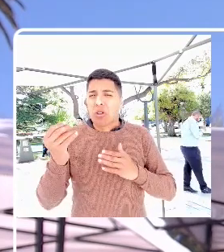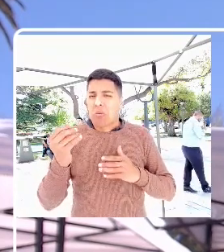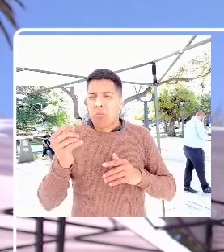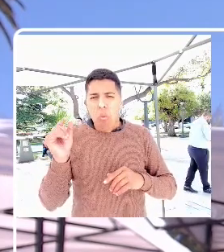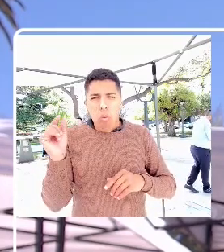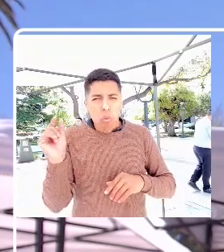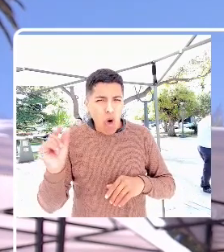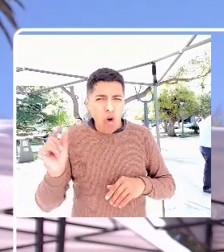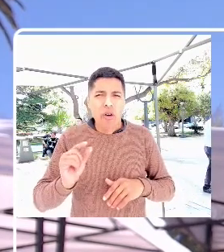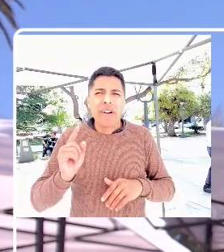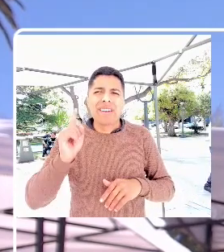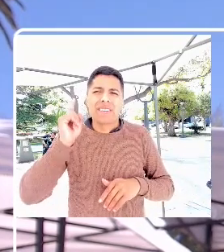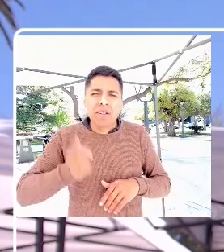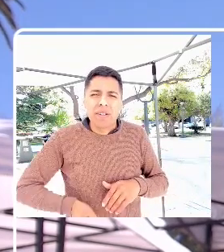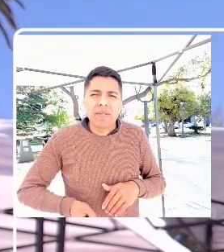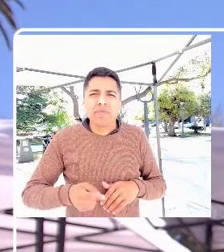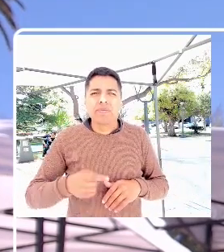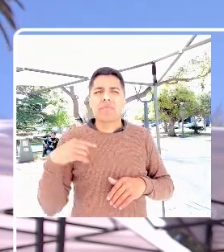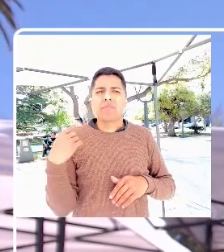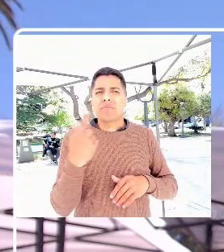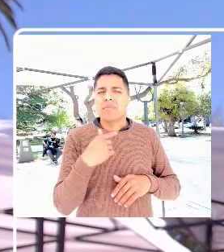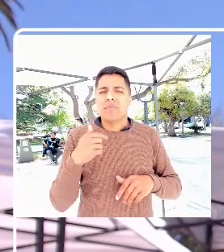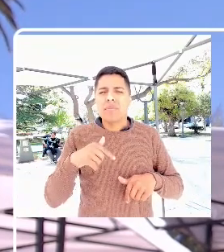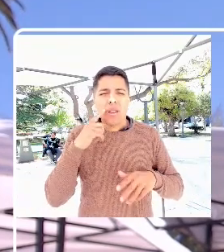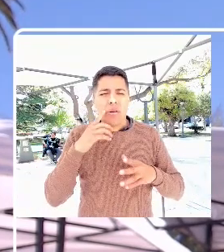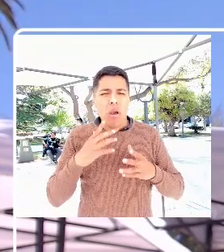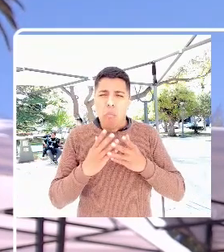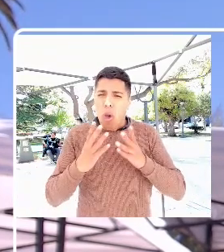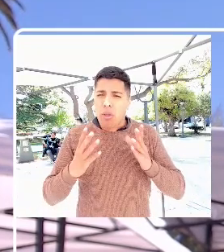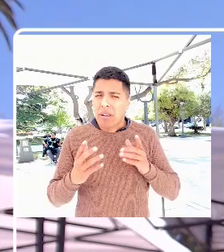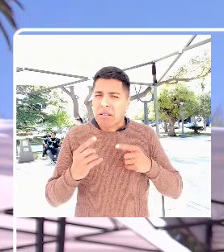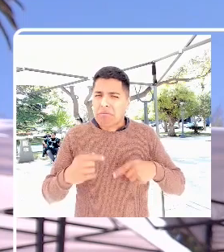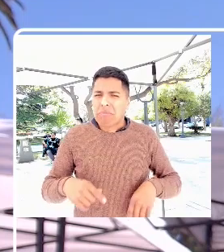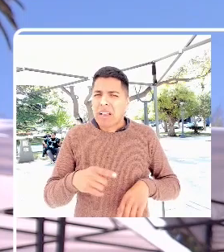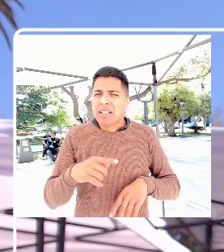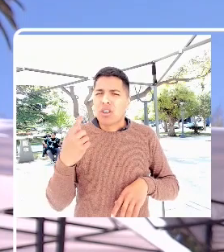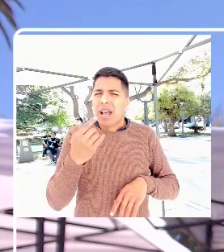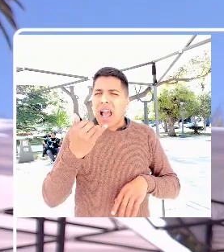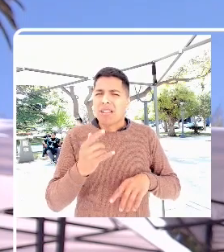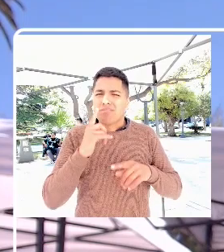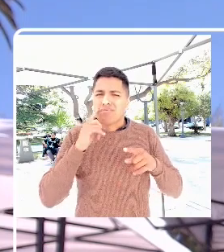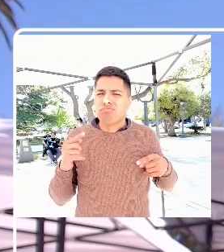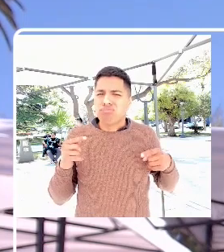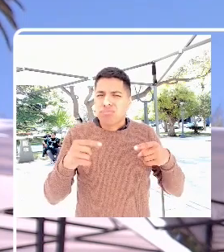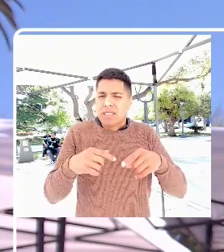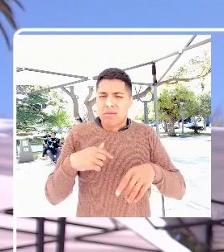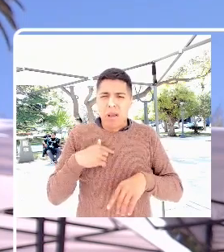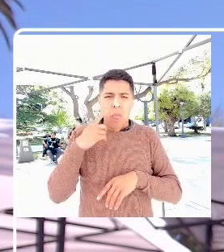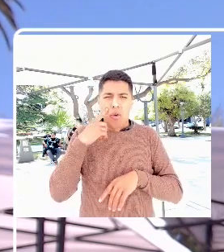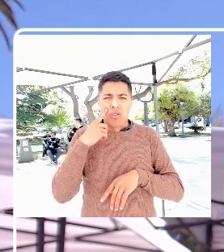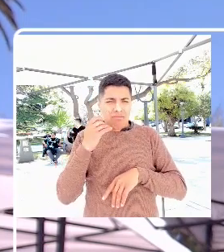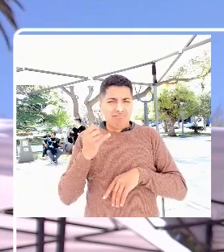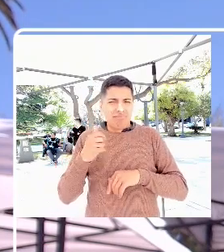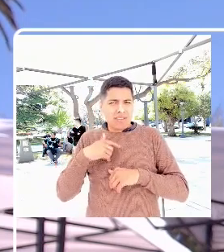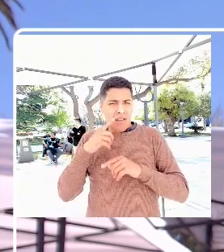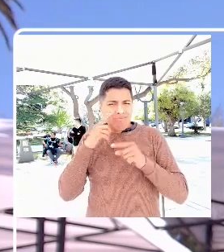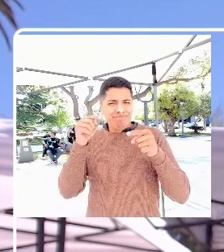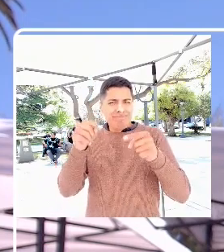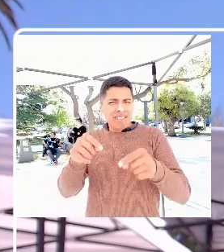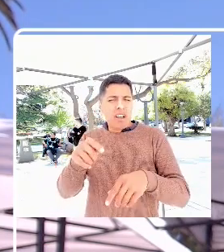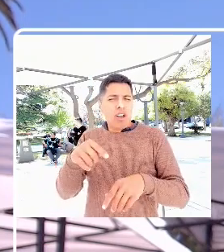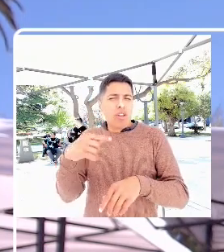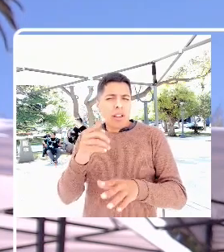manera ha mostrado cómo todo lo que tenga que ver con los objetivos que tiene la municipalidad se ha